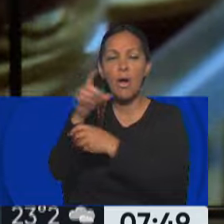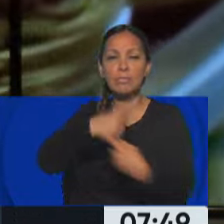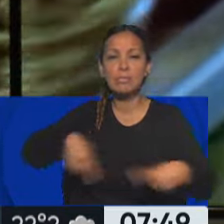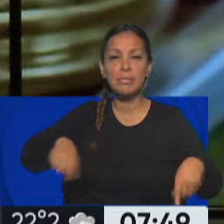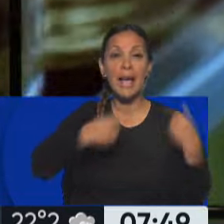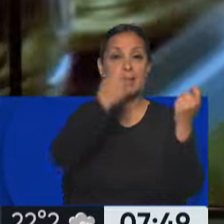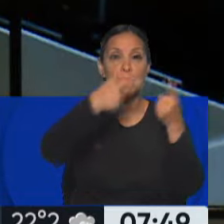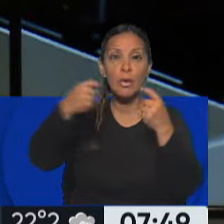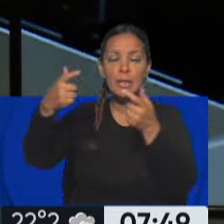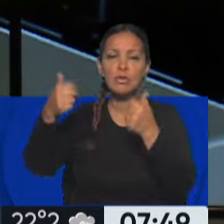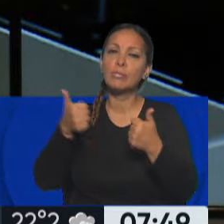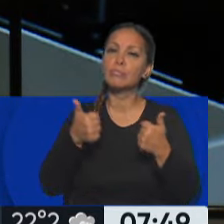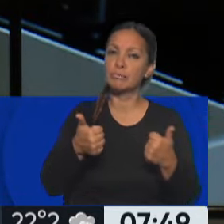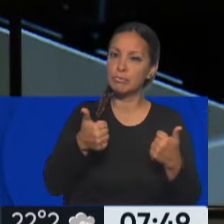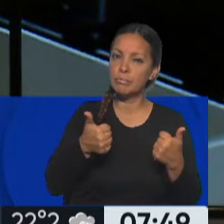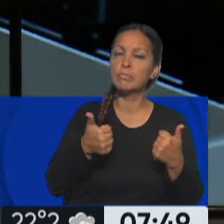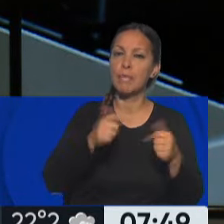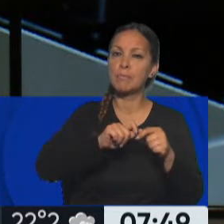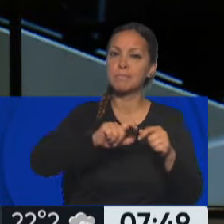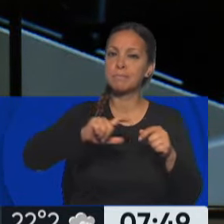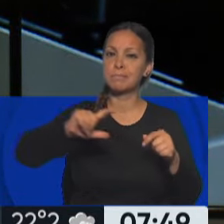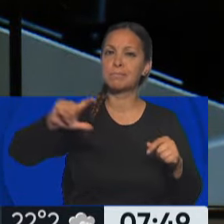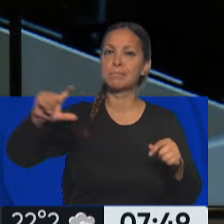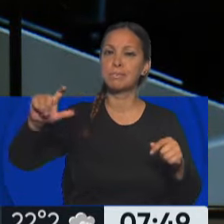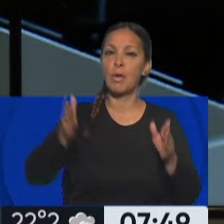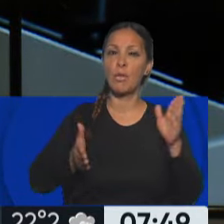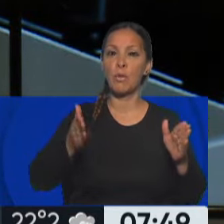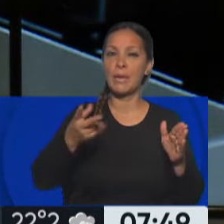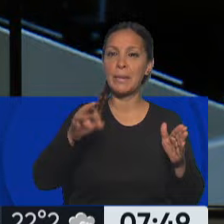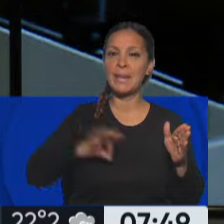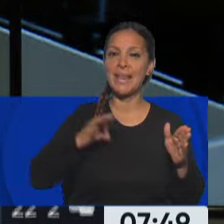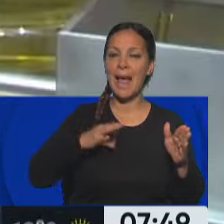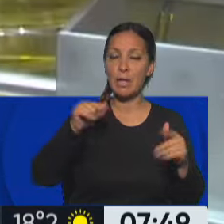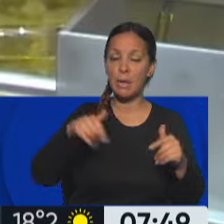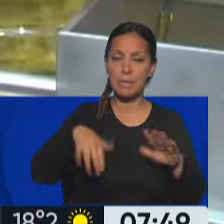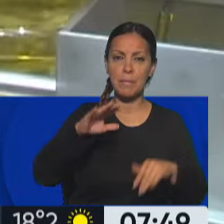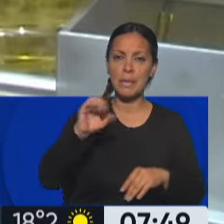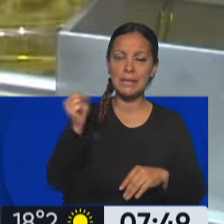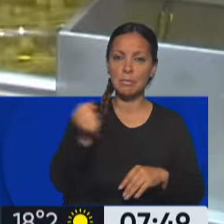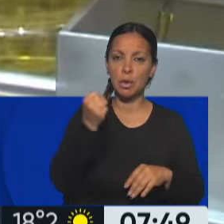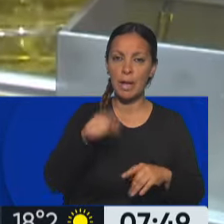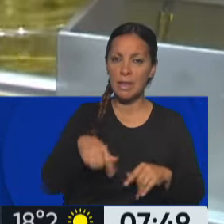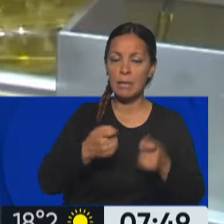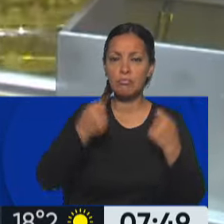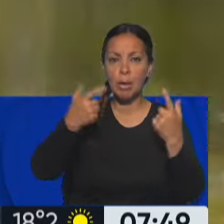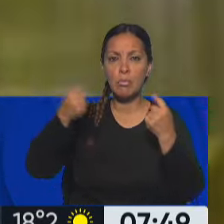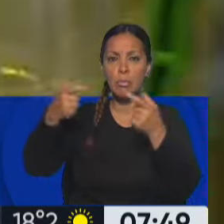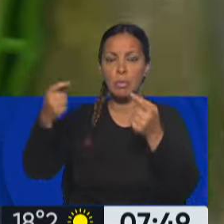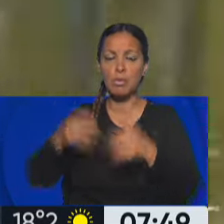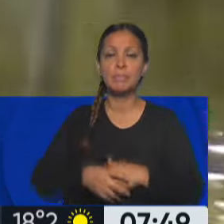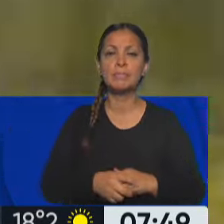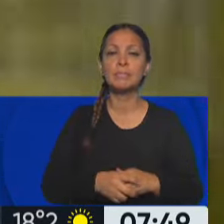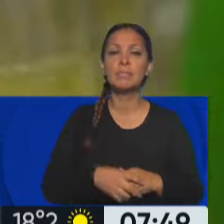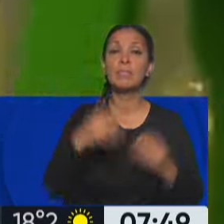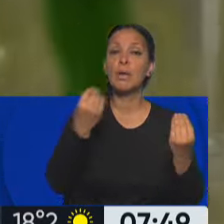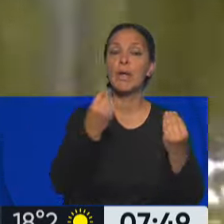momento y marcando el nivel más alto en casi dos décadas esto es impulsado básicamente por una fuerte suba de los